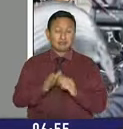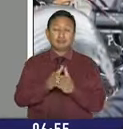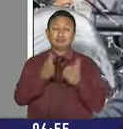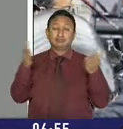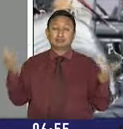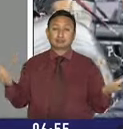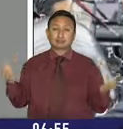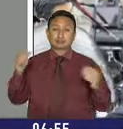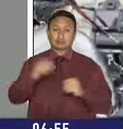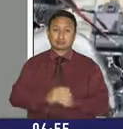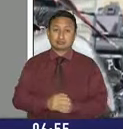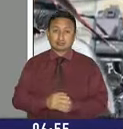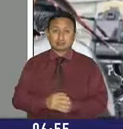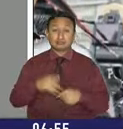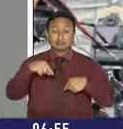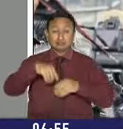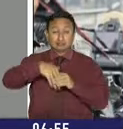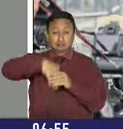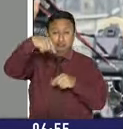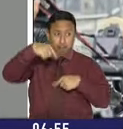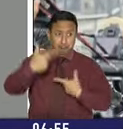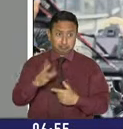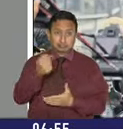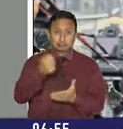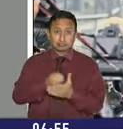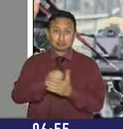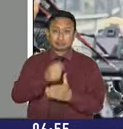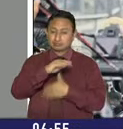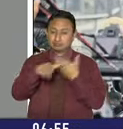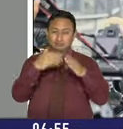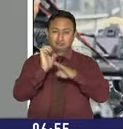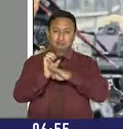que usted lo puede pedir en todo el país.